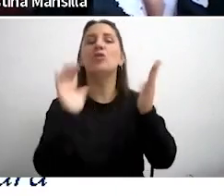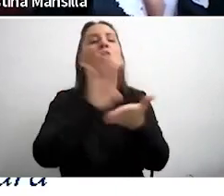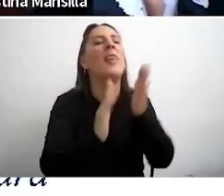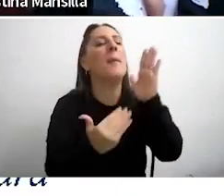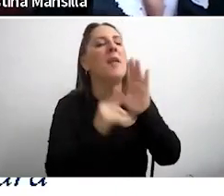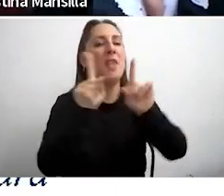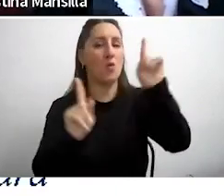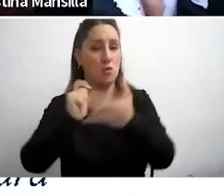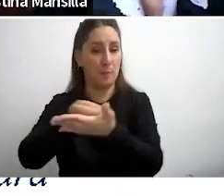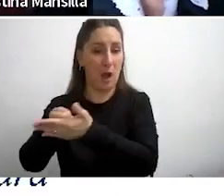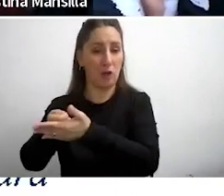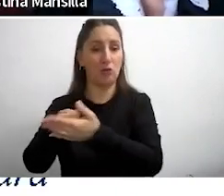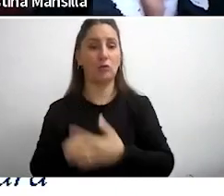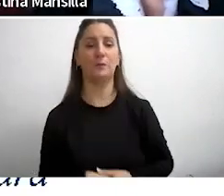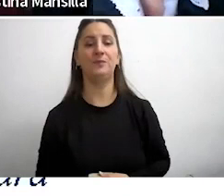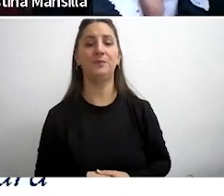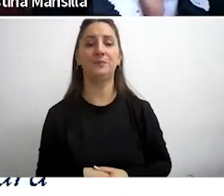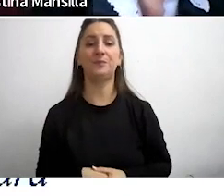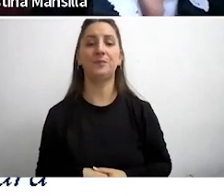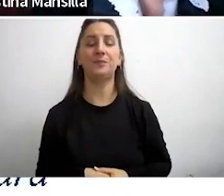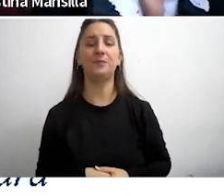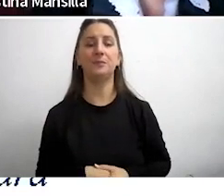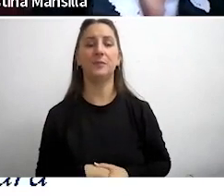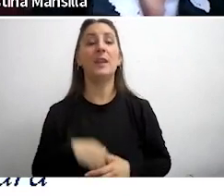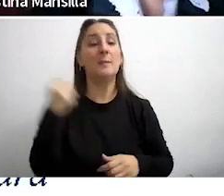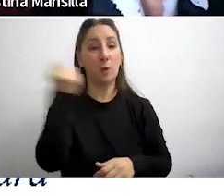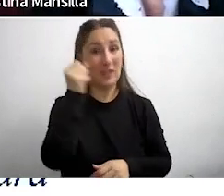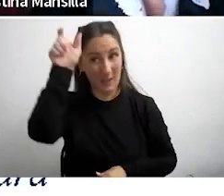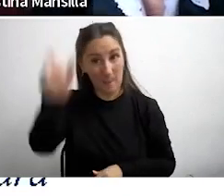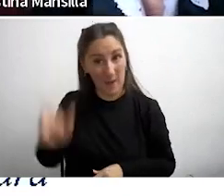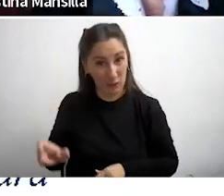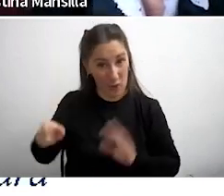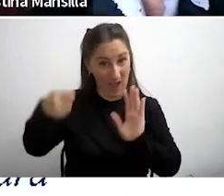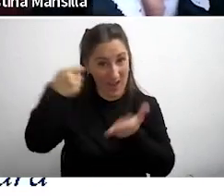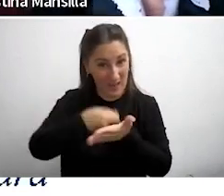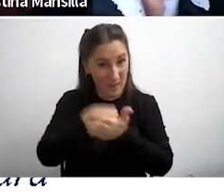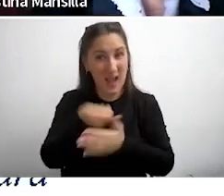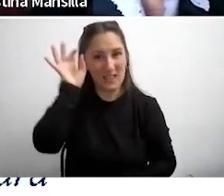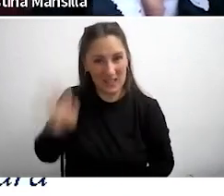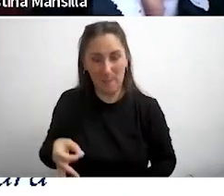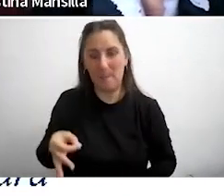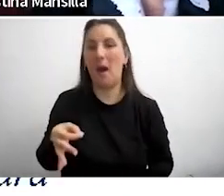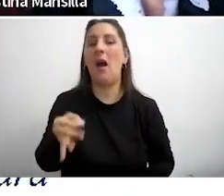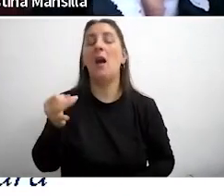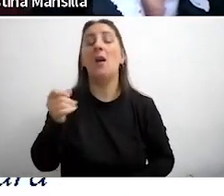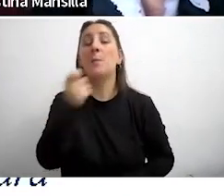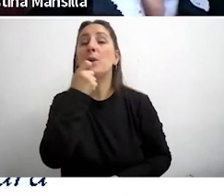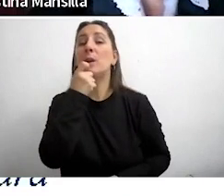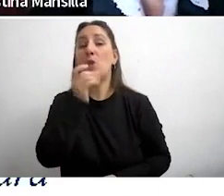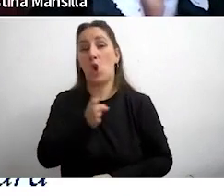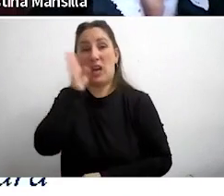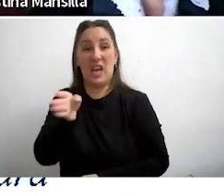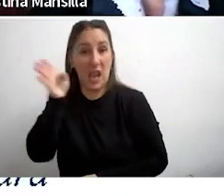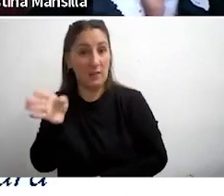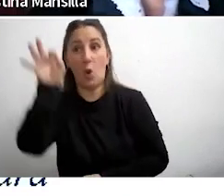que lleva a que es importante que el contribuyente sepa que si tiene a un cliente o proveedor